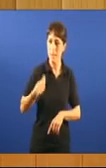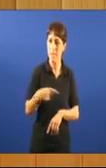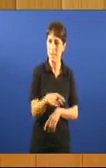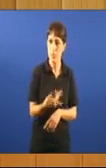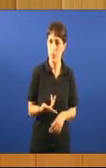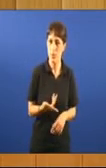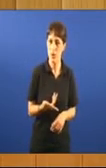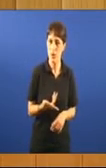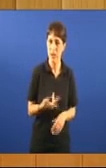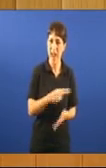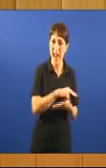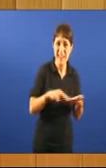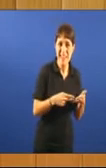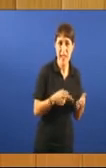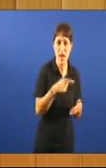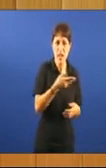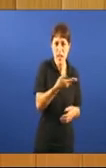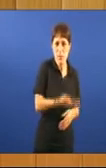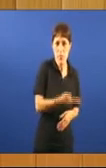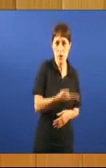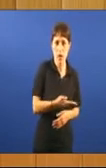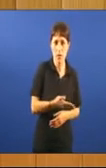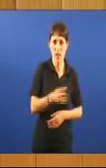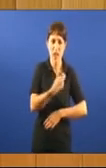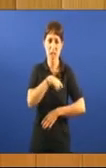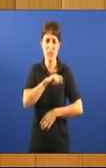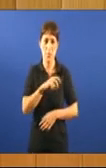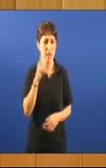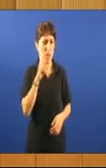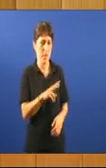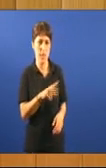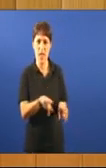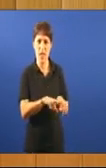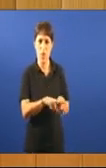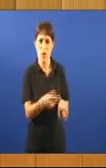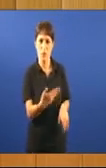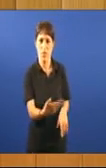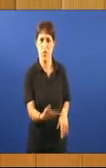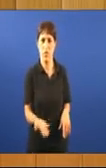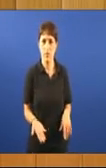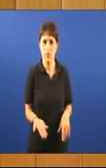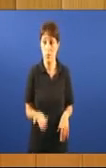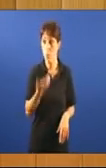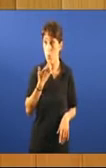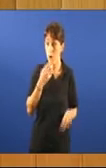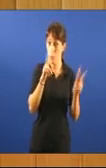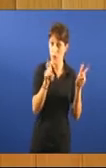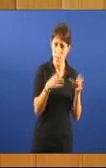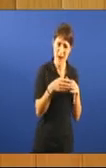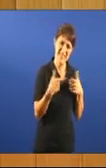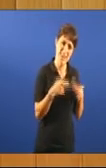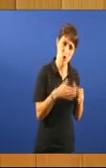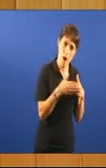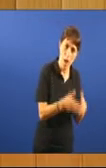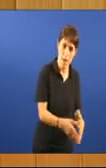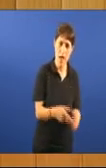que é vital para Galiza non é vital para España. Pasa co noso aforro, pasa co noso sector naval, pasa co